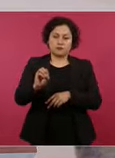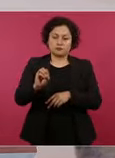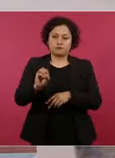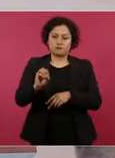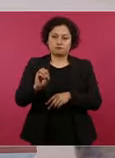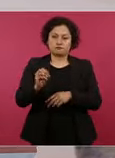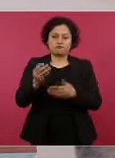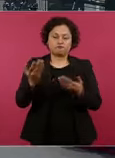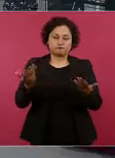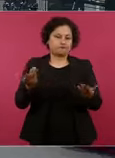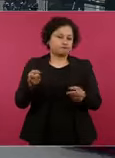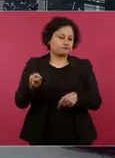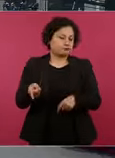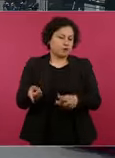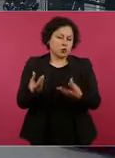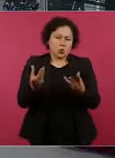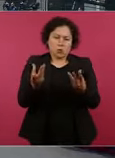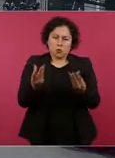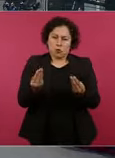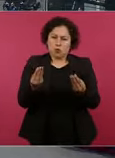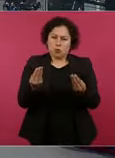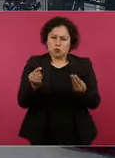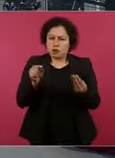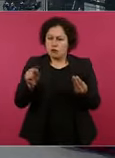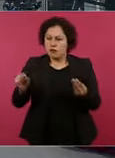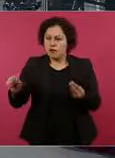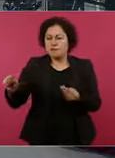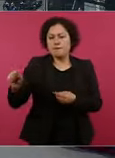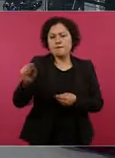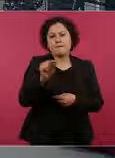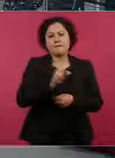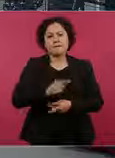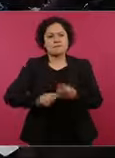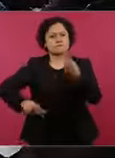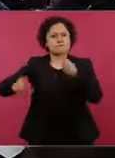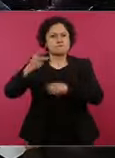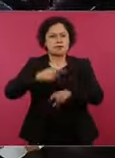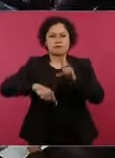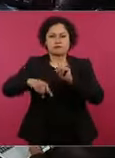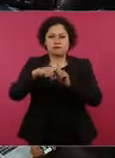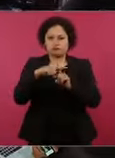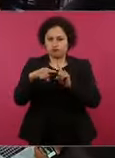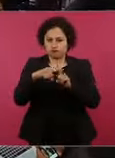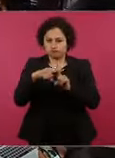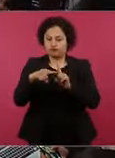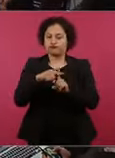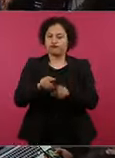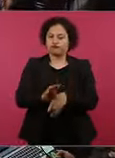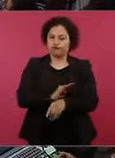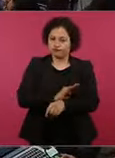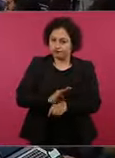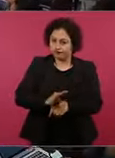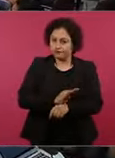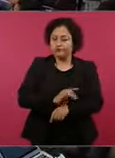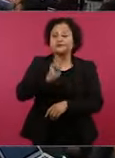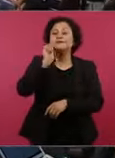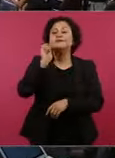con muchas ventajas, sobre todo para comunicar la costa